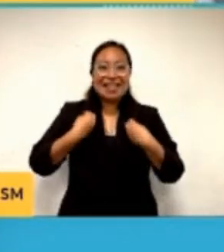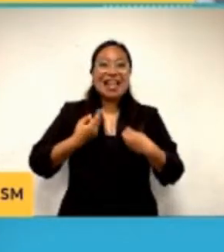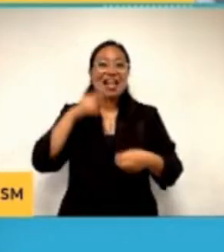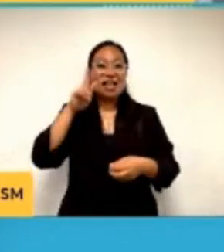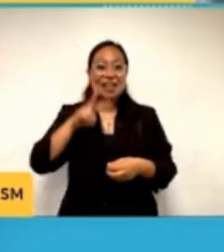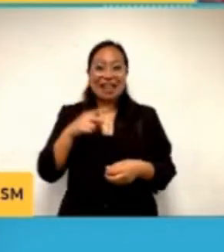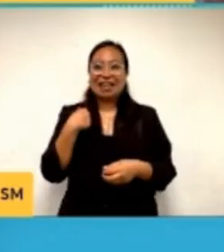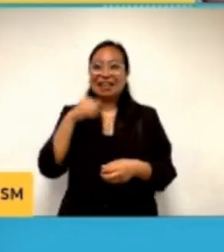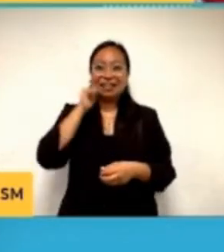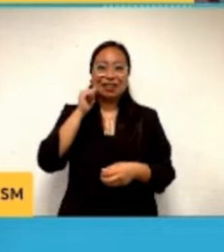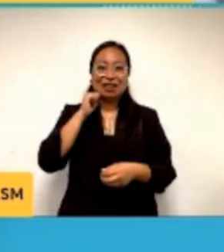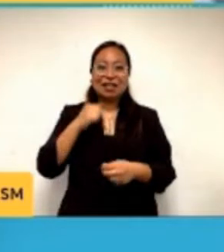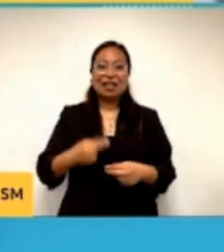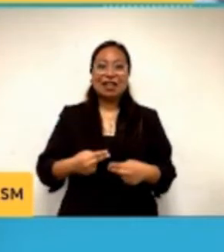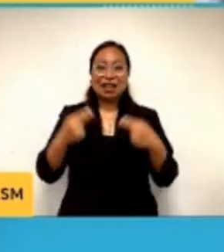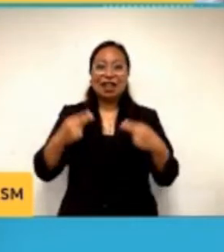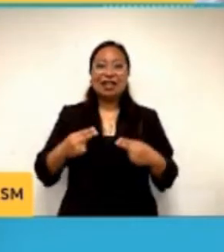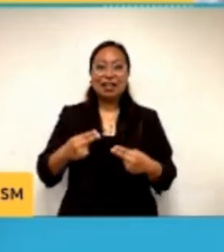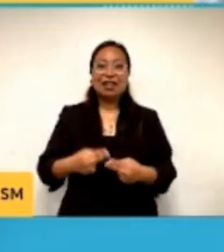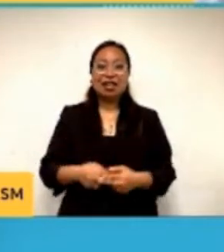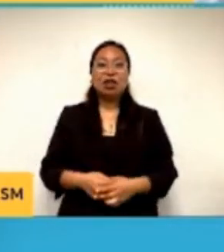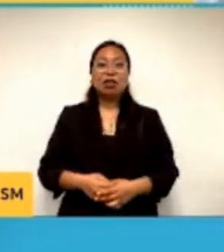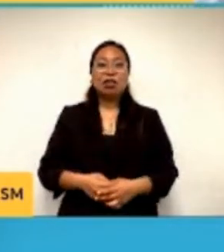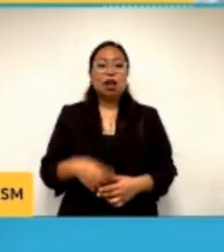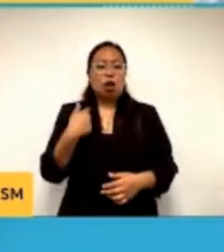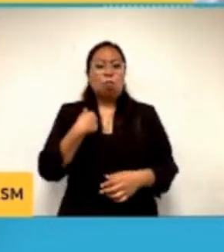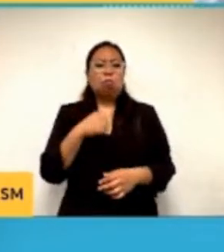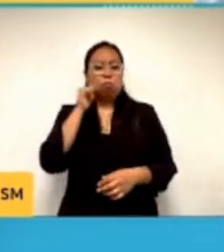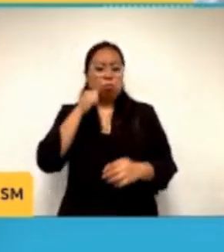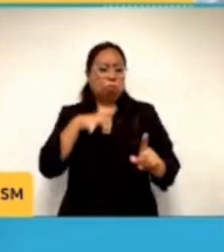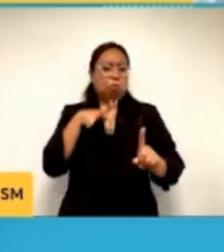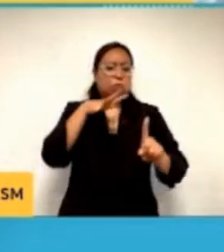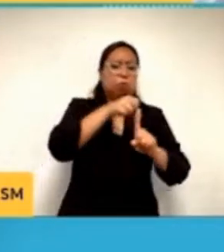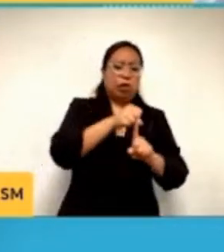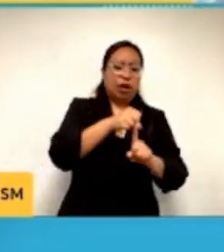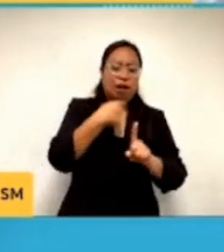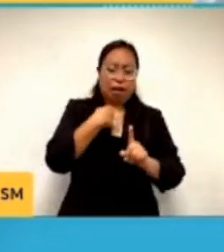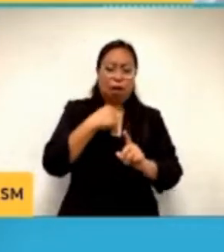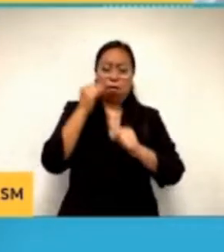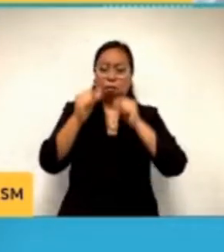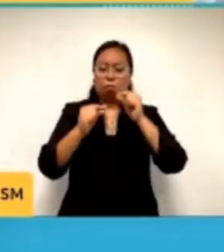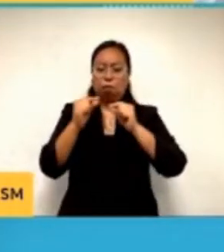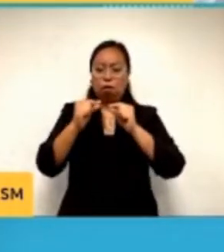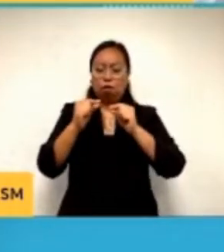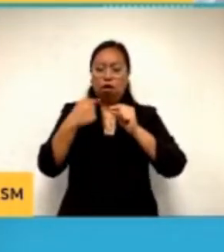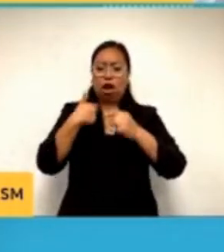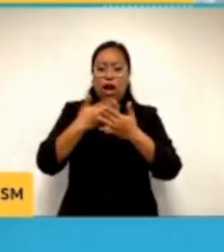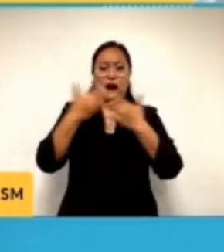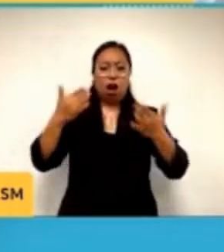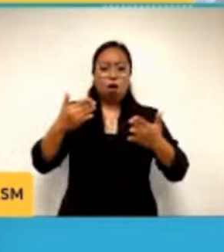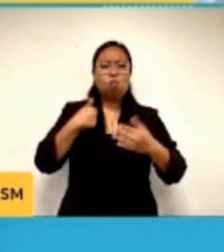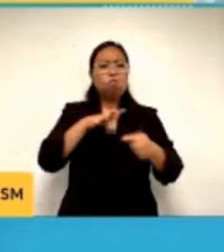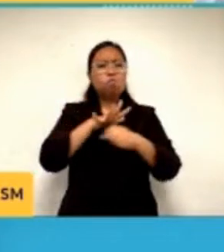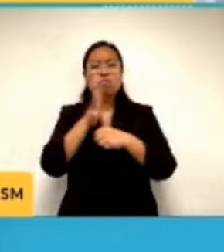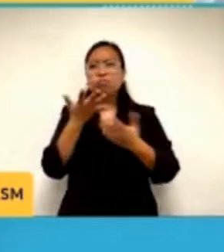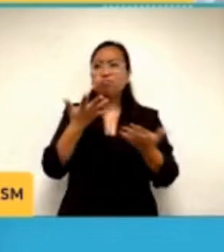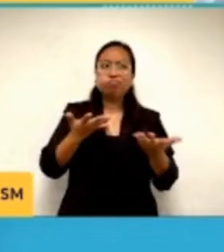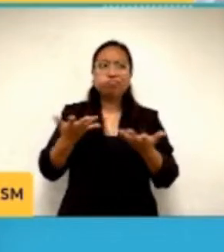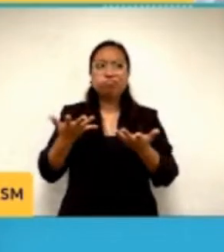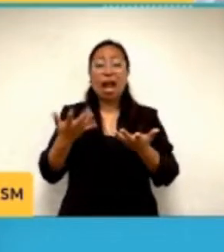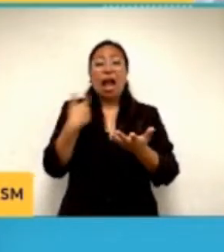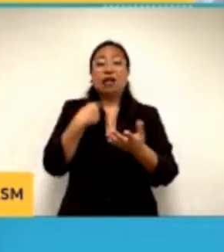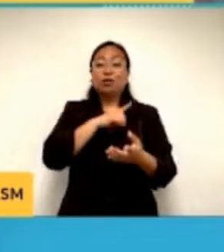corporativa, ¡pum! Mi propósito me encontró a mí y ya no lo pude dejar de ver.